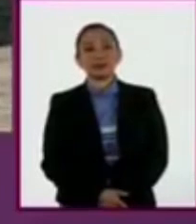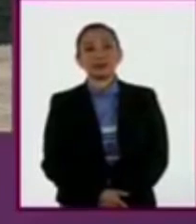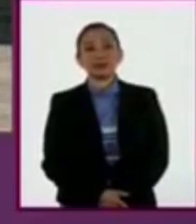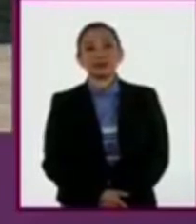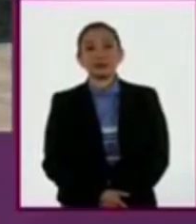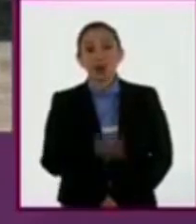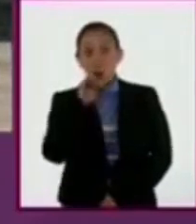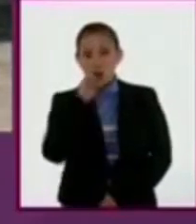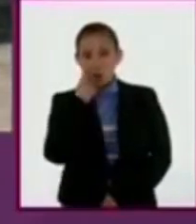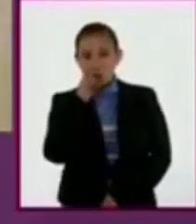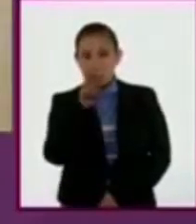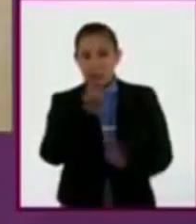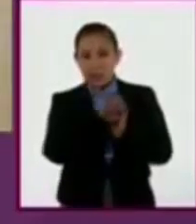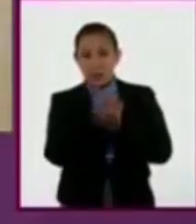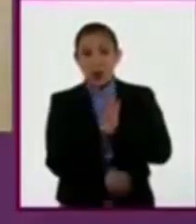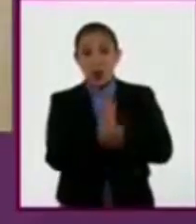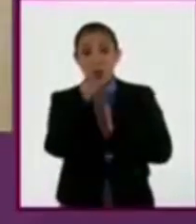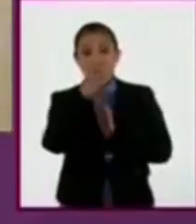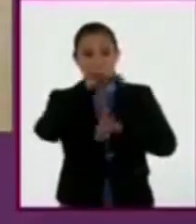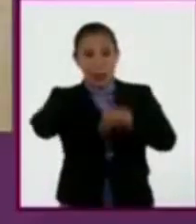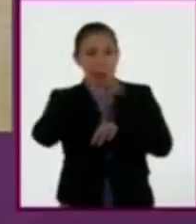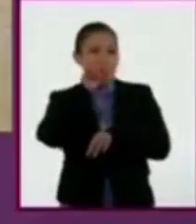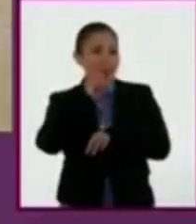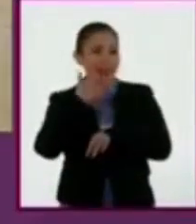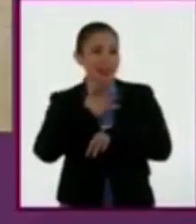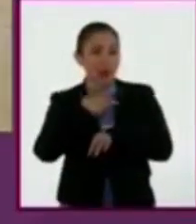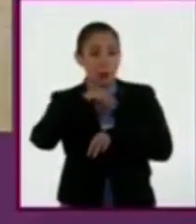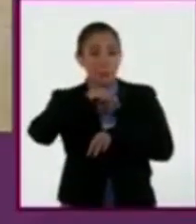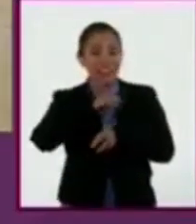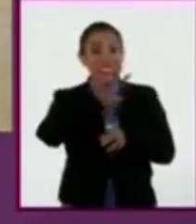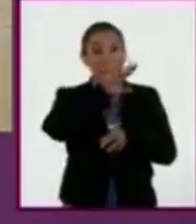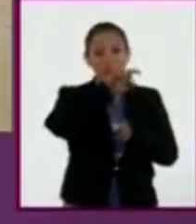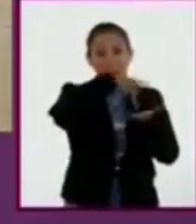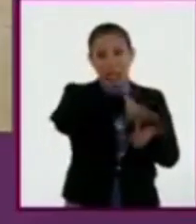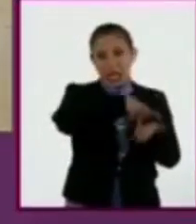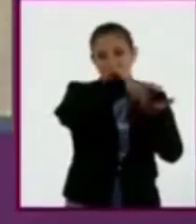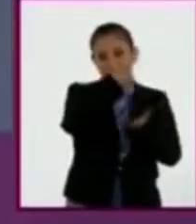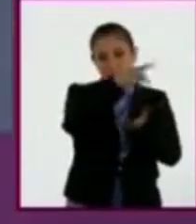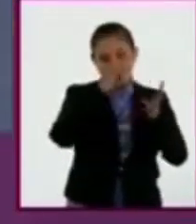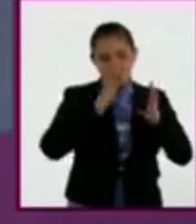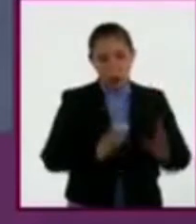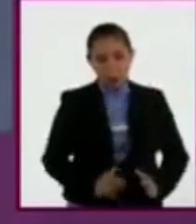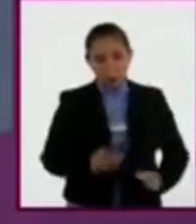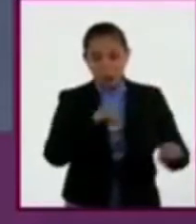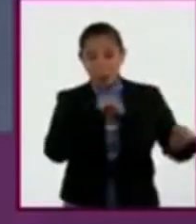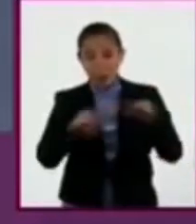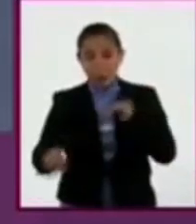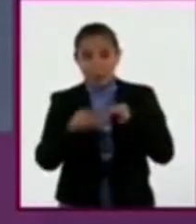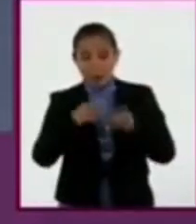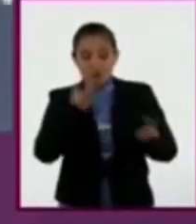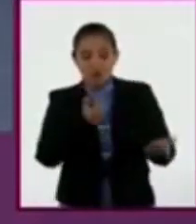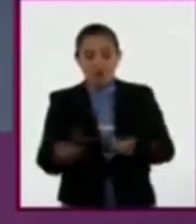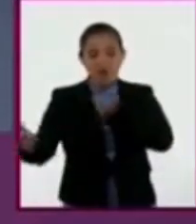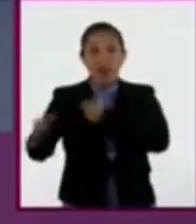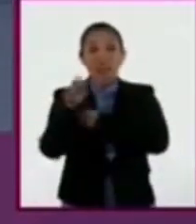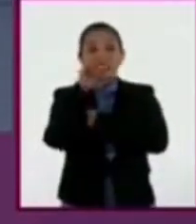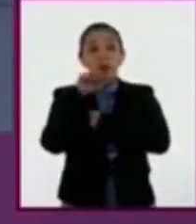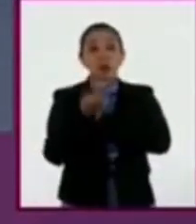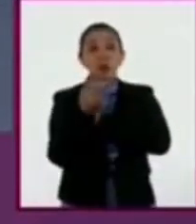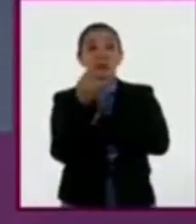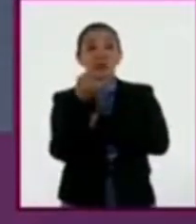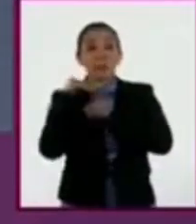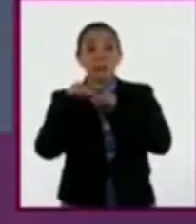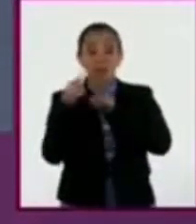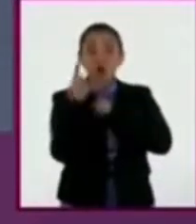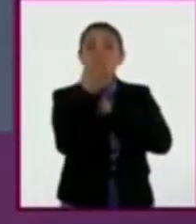Te daré un ejemplo. Una de tus amigas tiene una masa de 50 kilogramos y se mueve en sus patines a